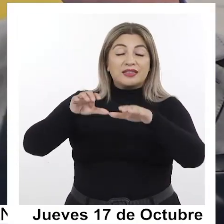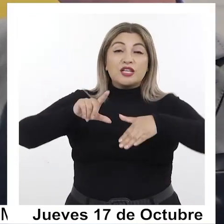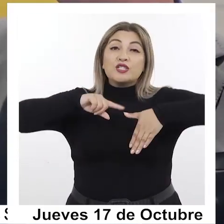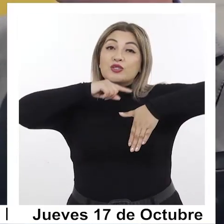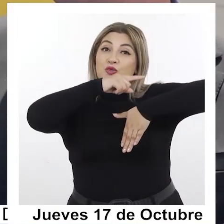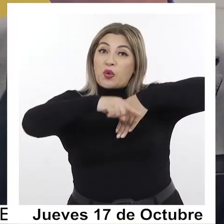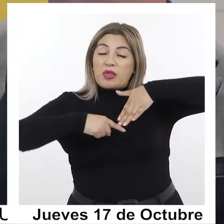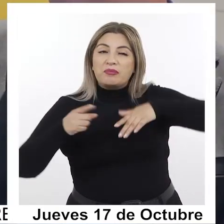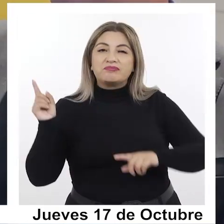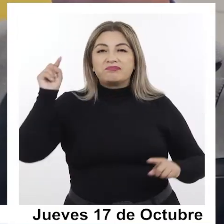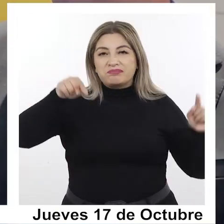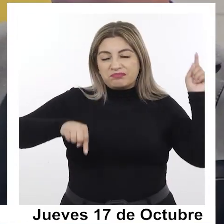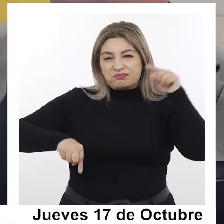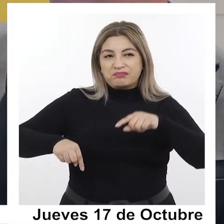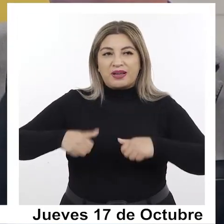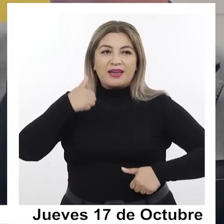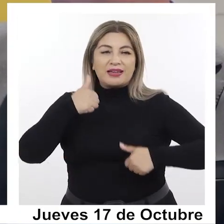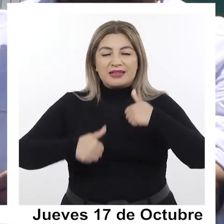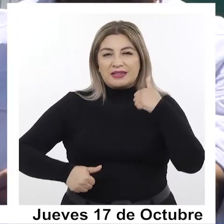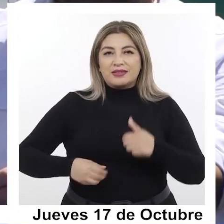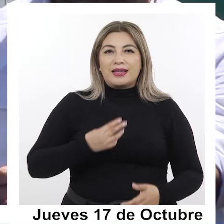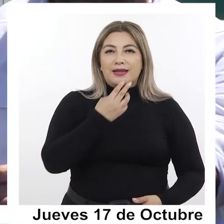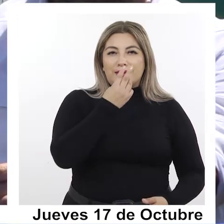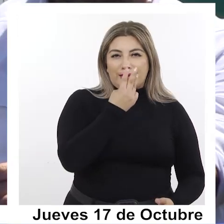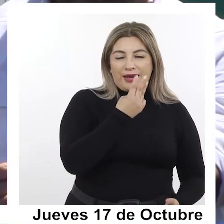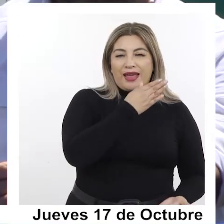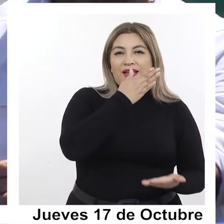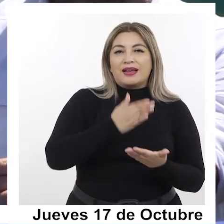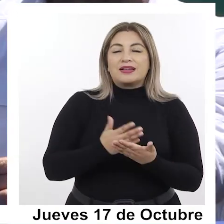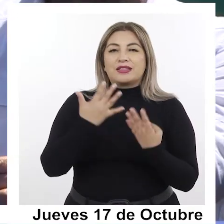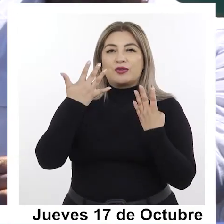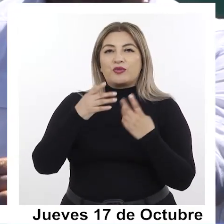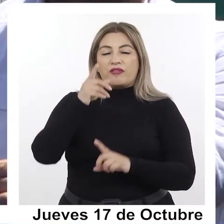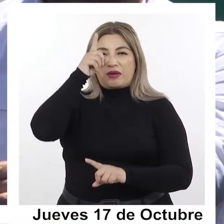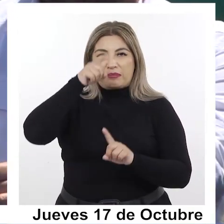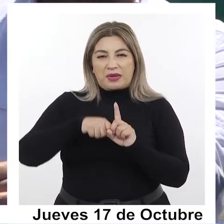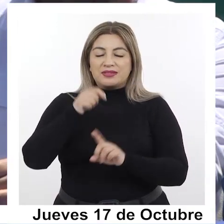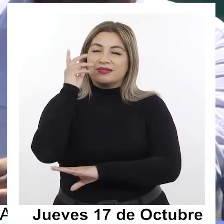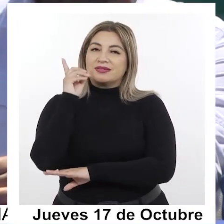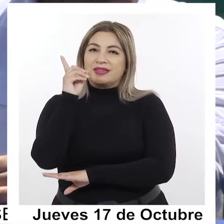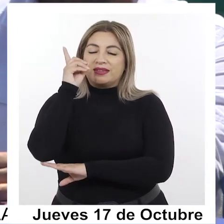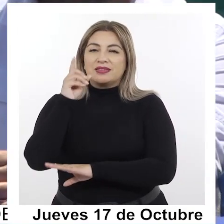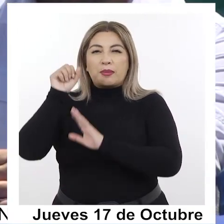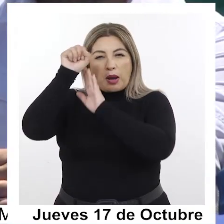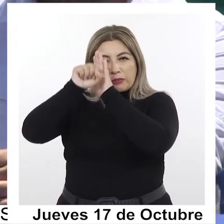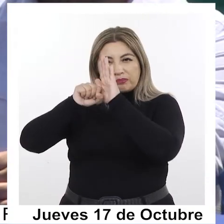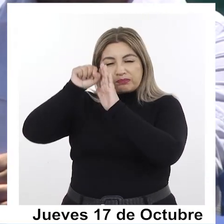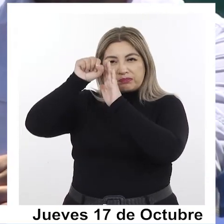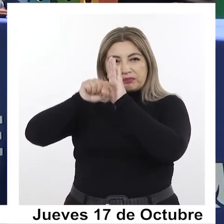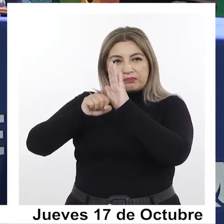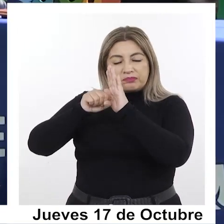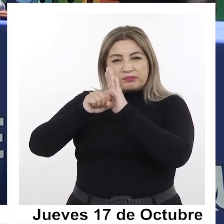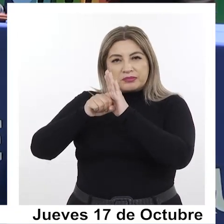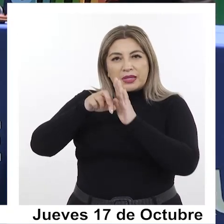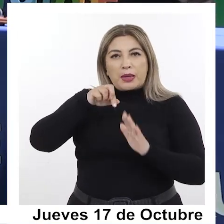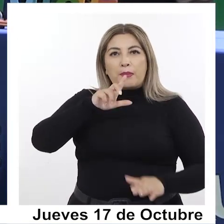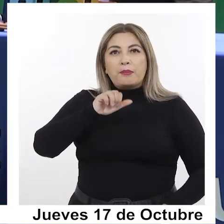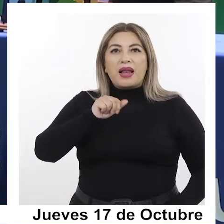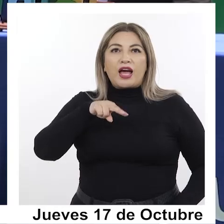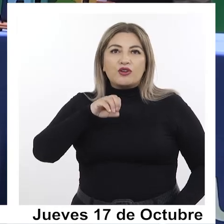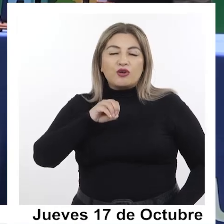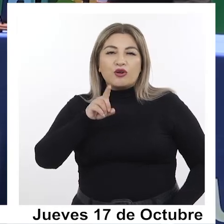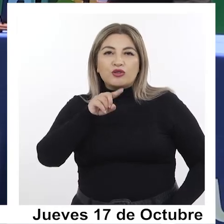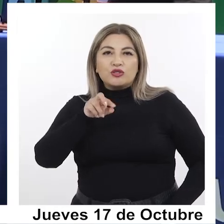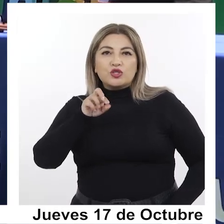Sudamérica se medirán en este campeonato del 3 al 9 de diciembre, el que será transmitido por Claro Sport a todo el